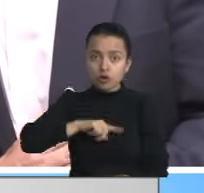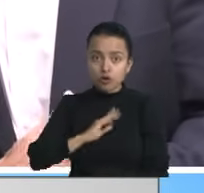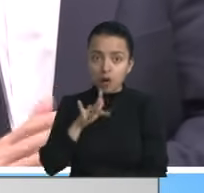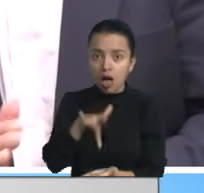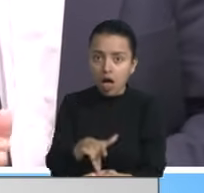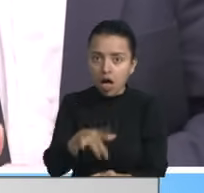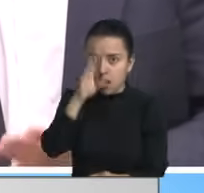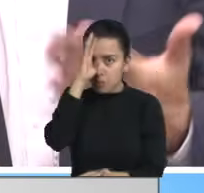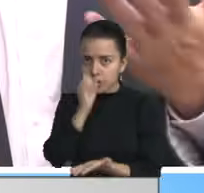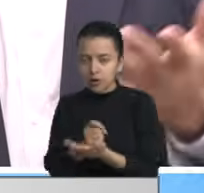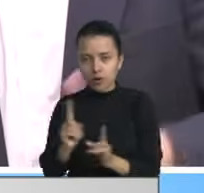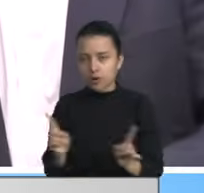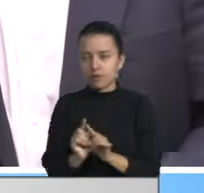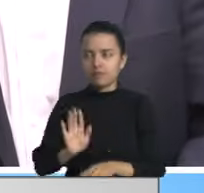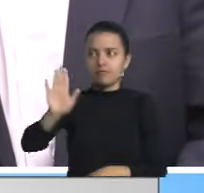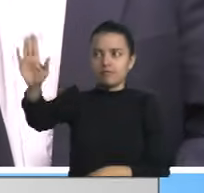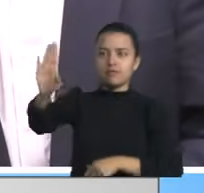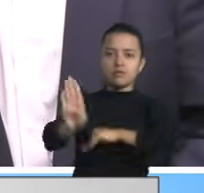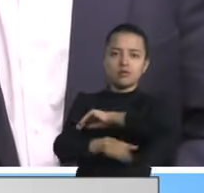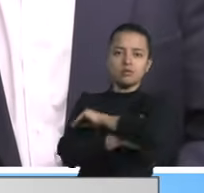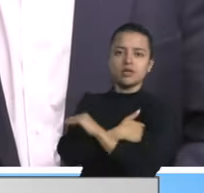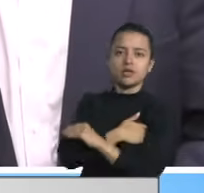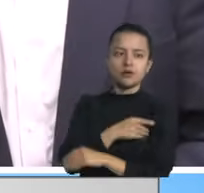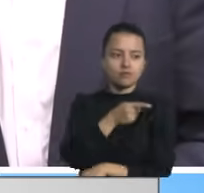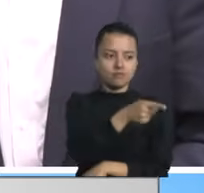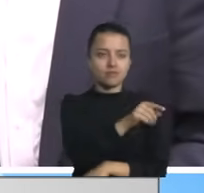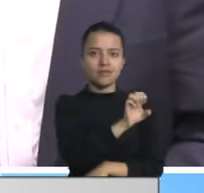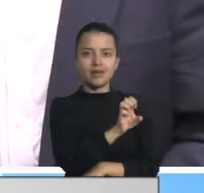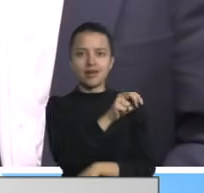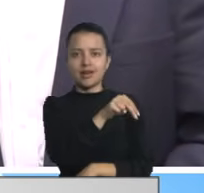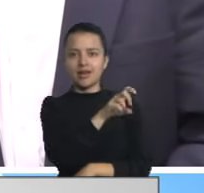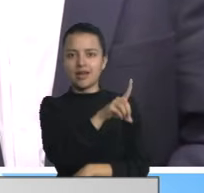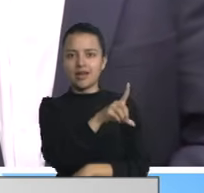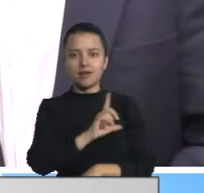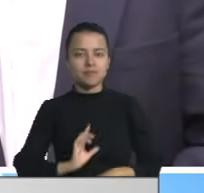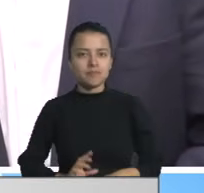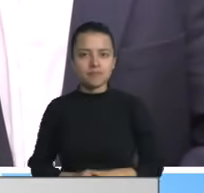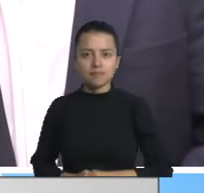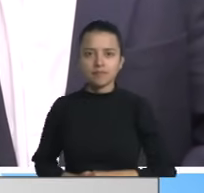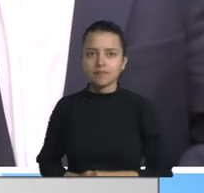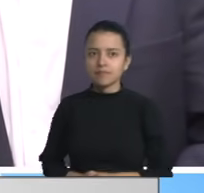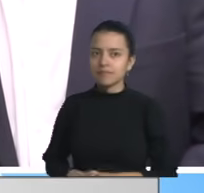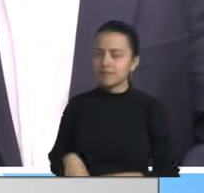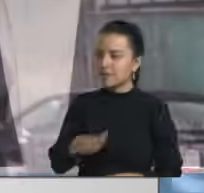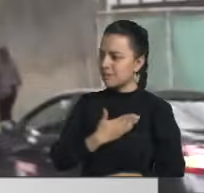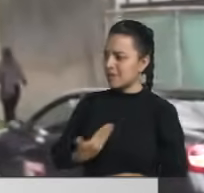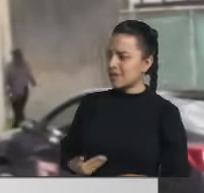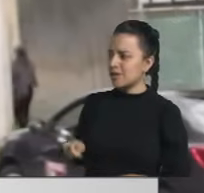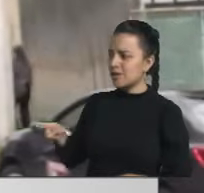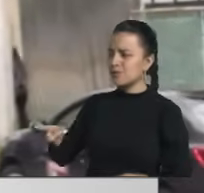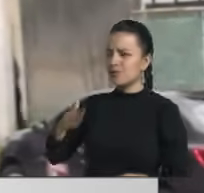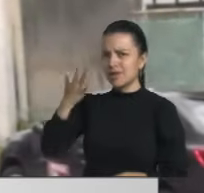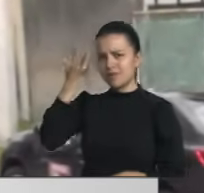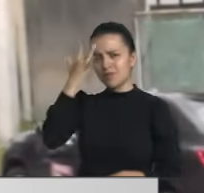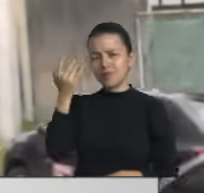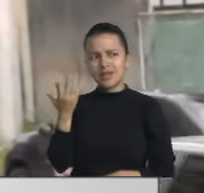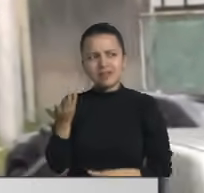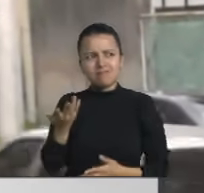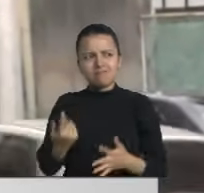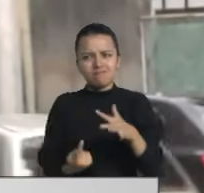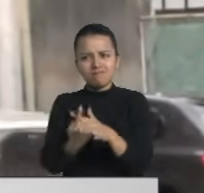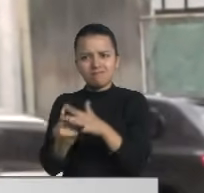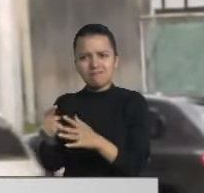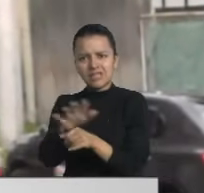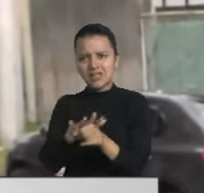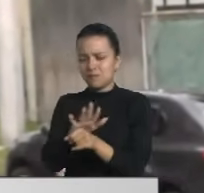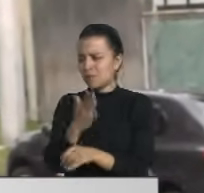se reglamenta a partir del ministerio y lo ejecuta el distribuidor, que en este caso es el grupo Enel. Presidente, ¿cuáles son las causas de que esta situación se esté presentando en Bogotá?